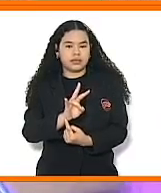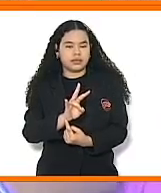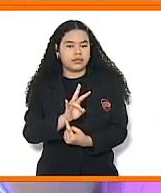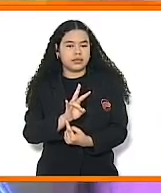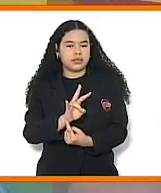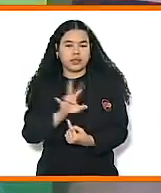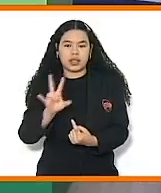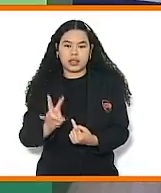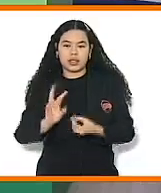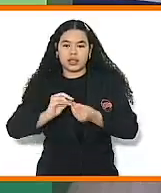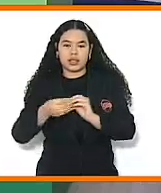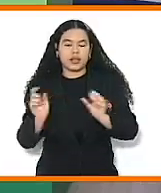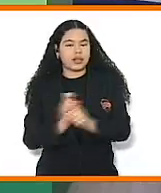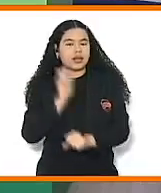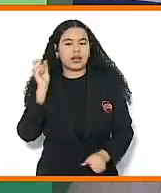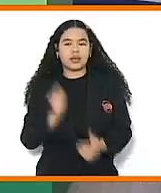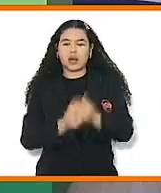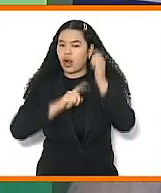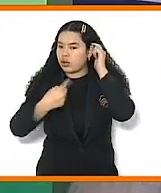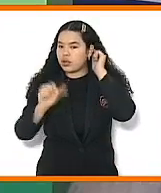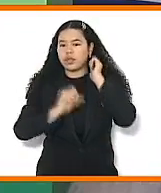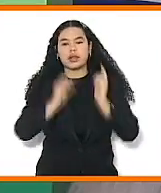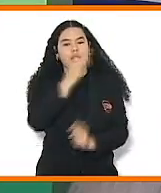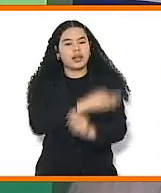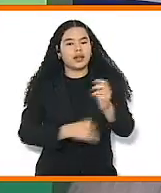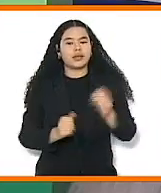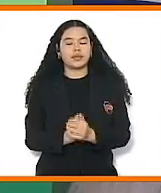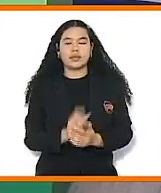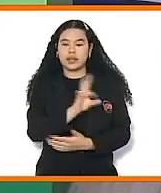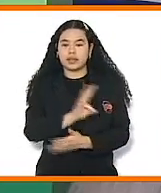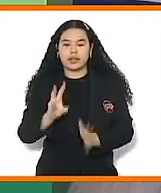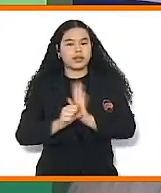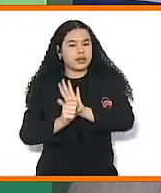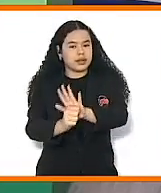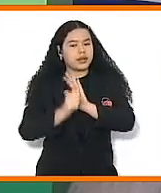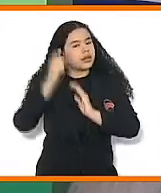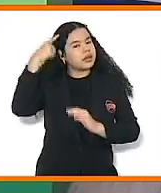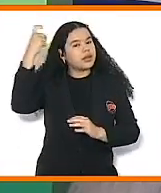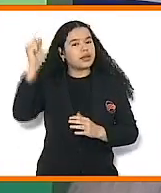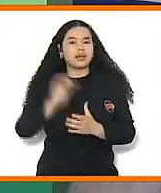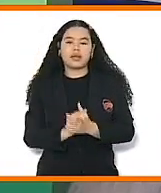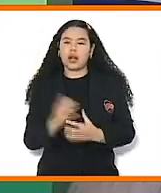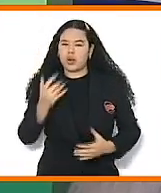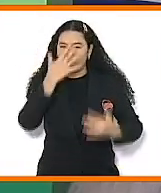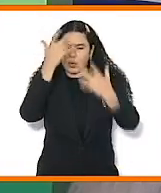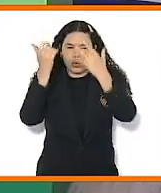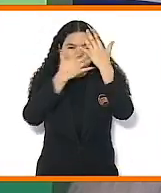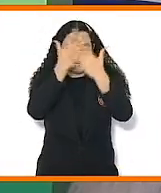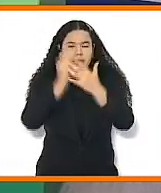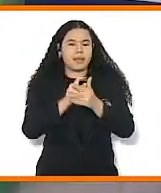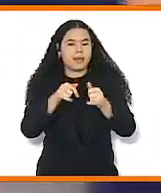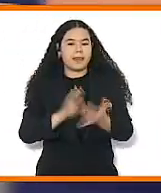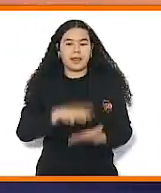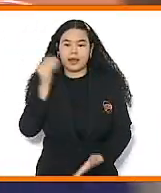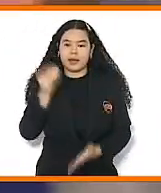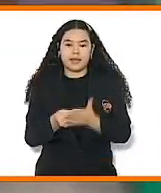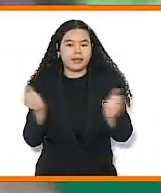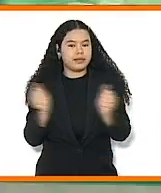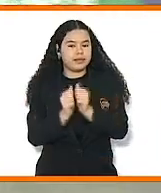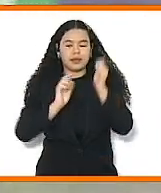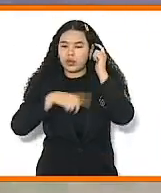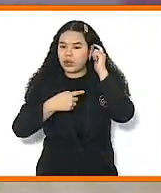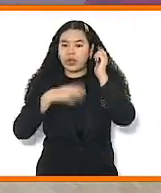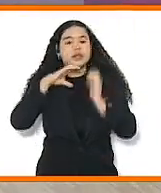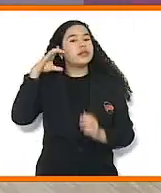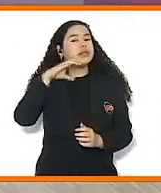el 7. El número ganador para diario en esta linda tarde es el 77 con su símbolo de sueños humo. Ahora acompáñame a multiplicar tu dinero junto a